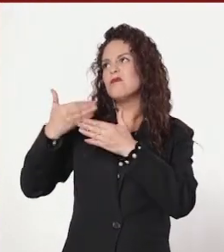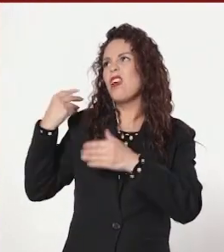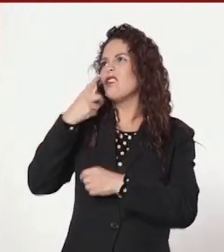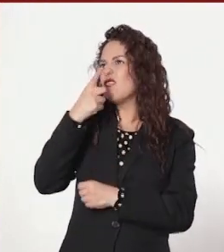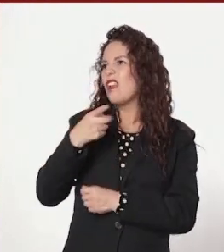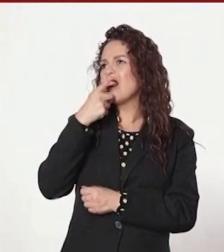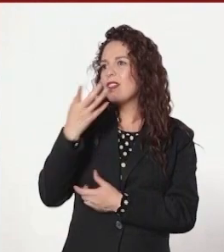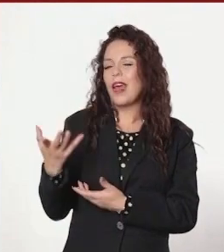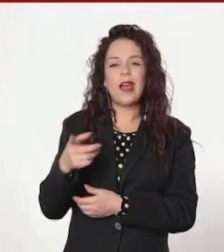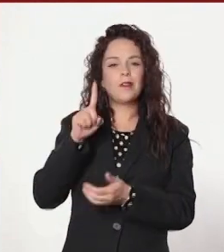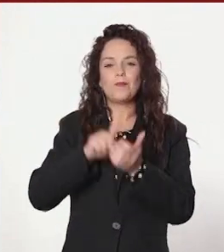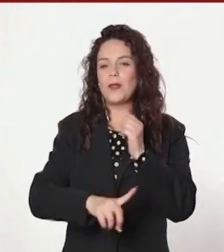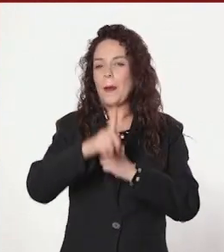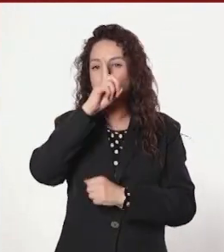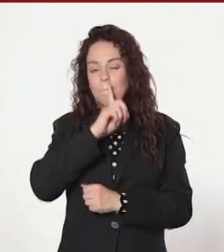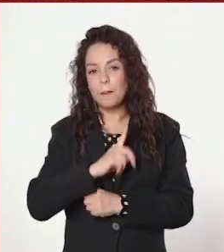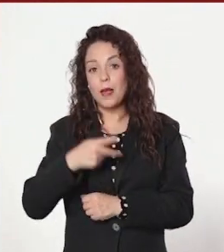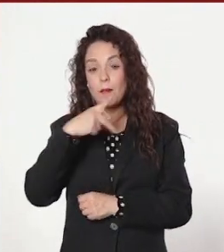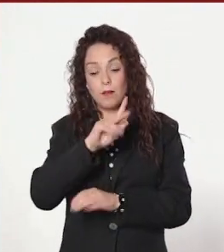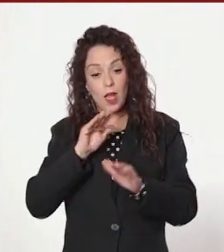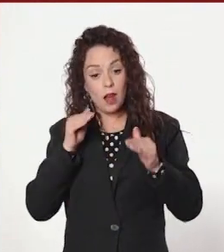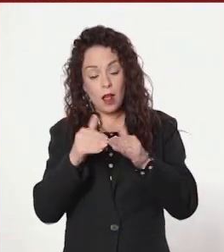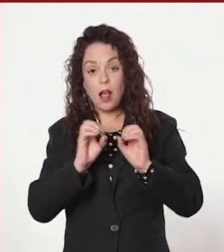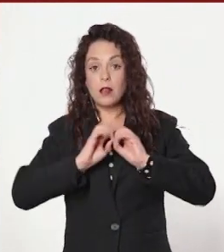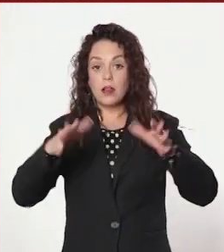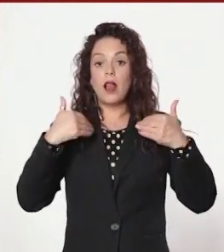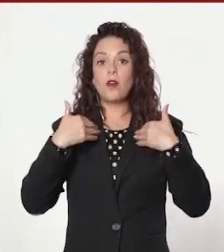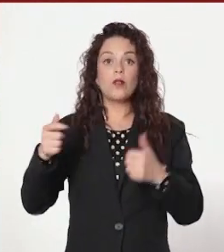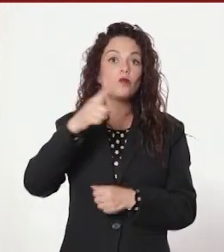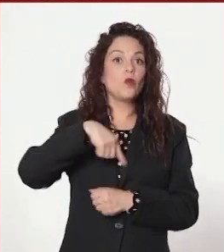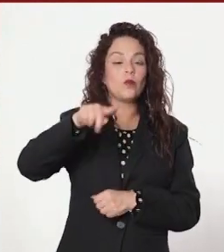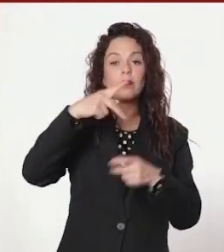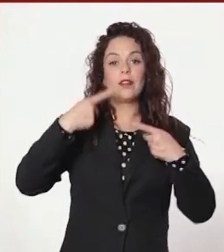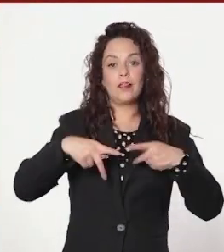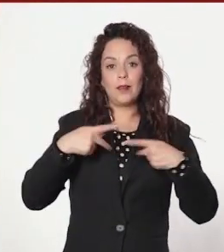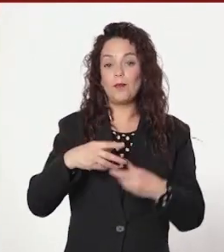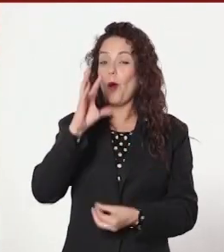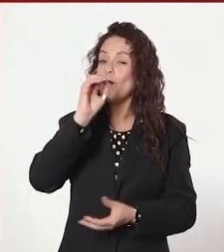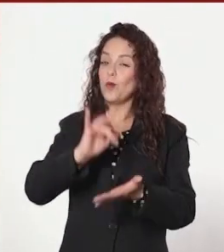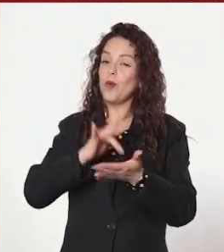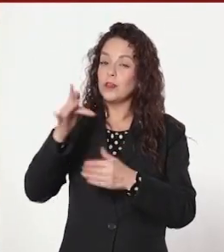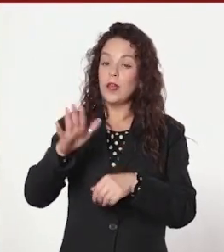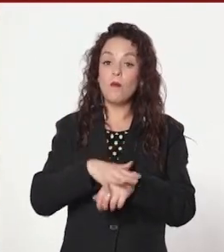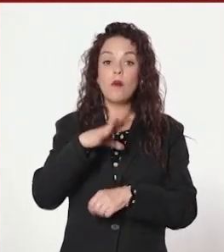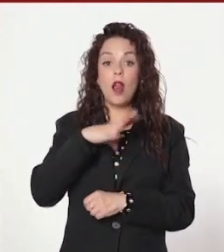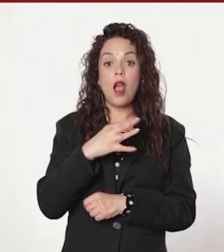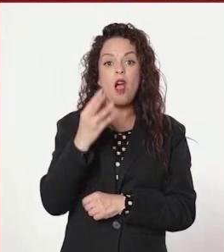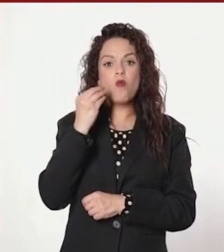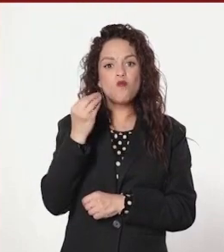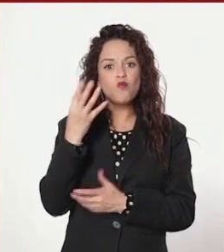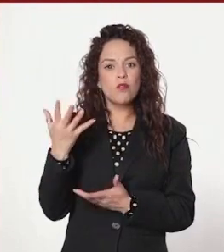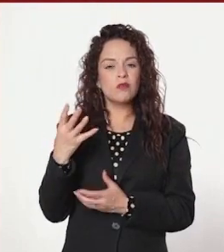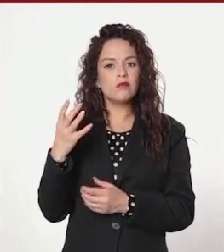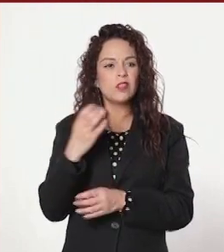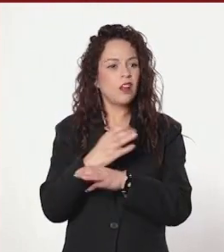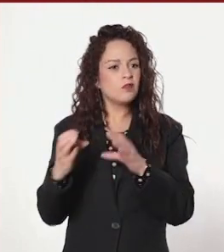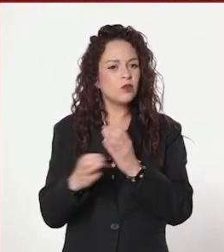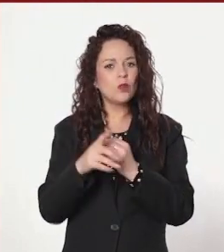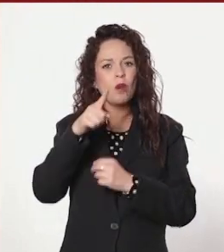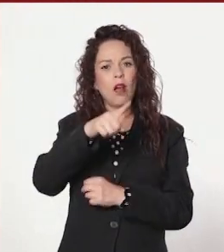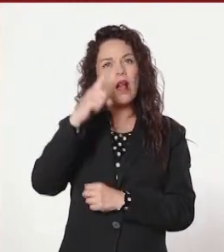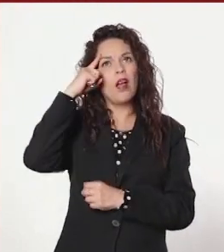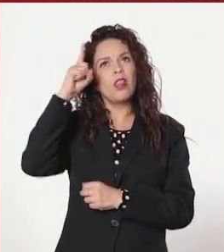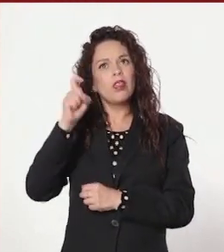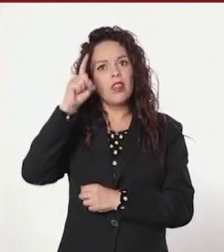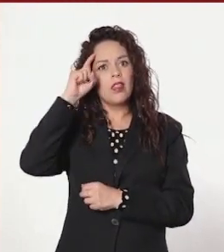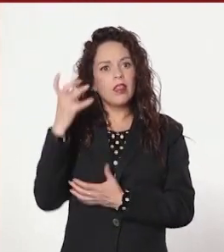el hacer mucho énfasis en eso a nuestra audiencia, de verdad te lo agradecemos mucho porque si hay muchos mitos, nos da miedo y hay muchas historias